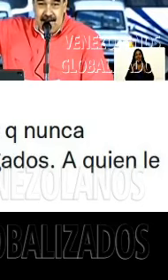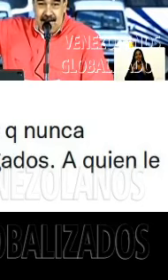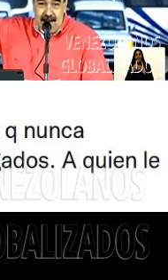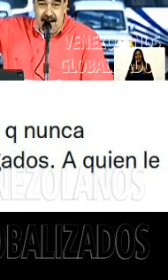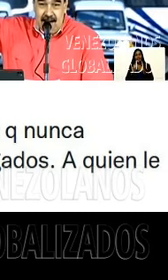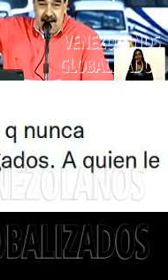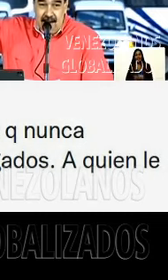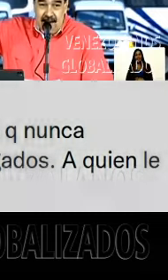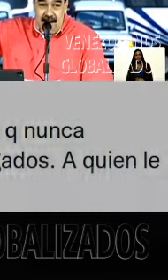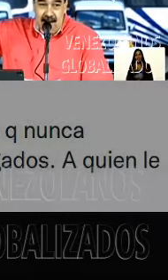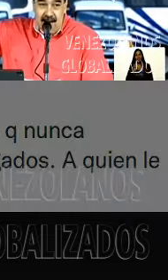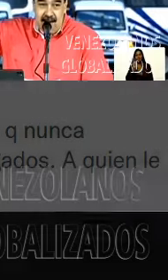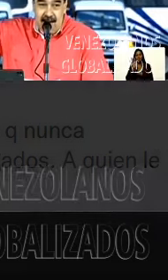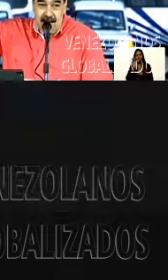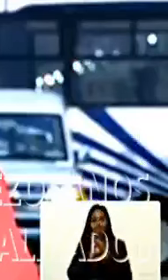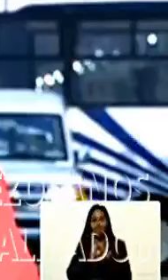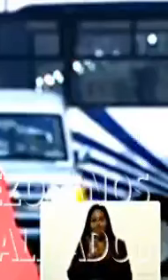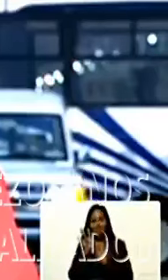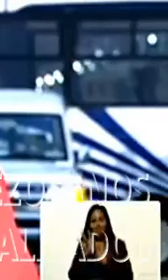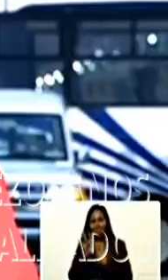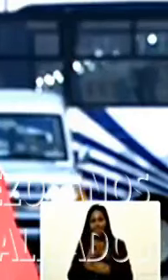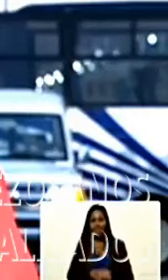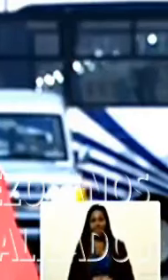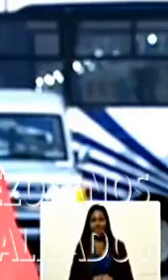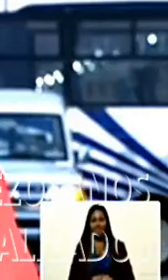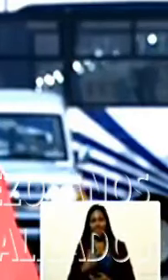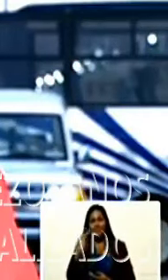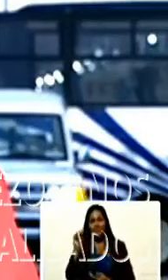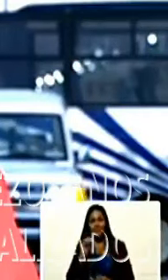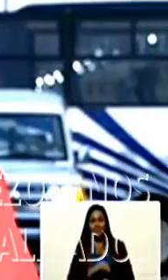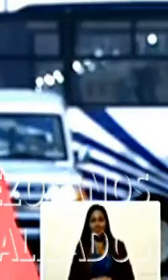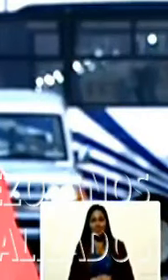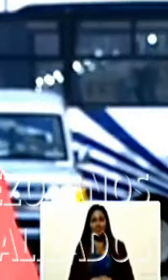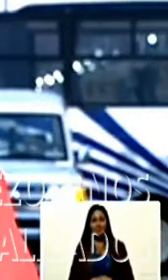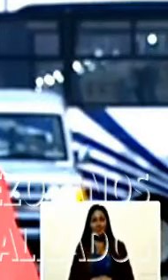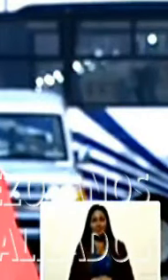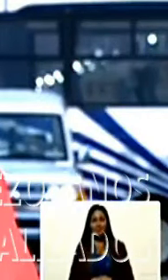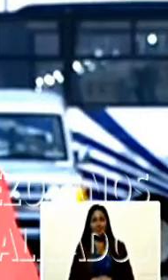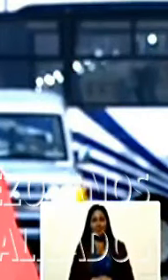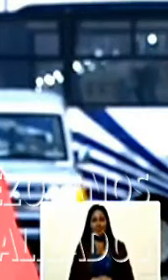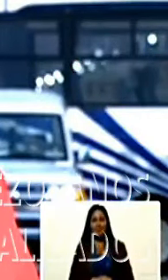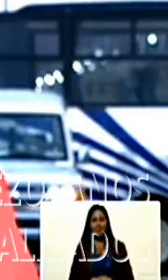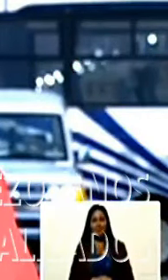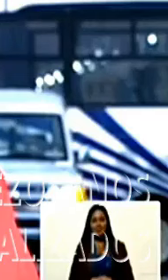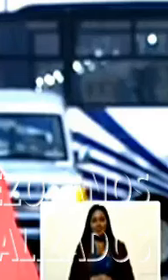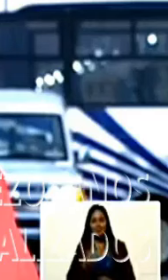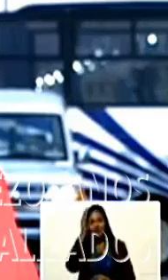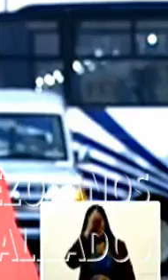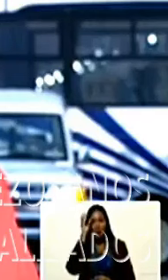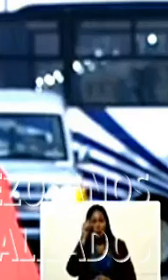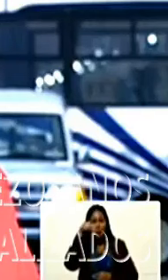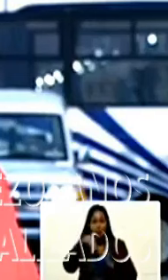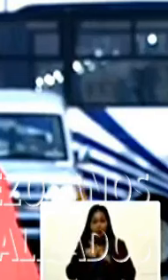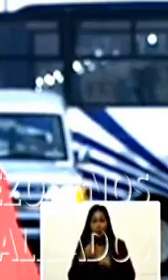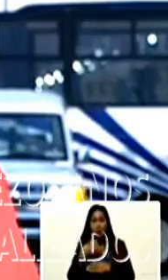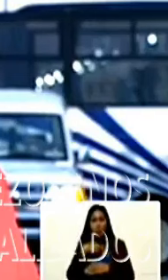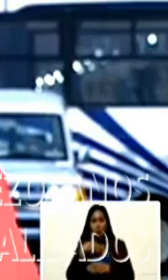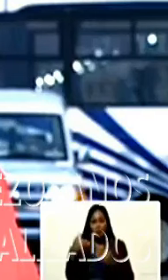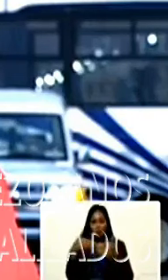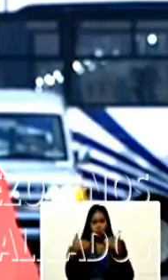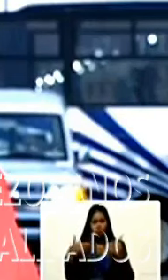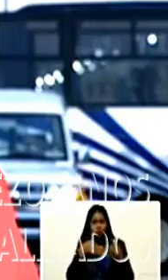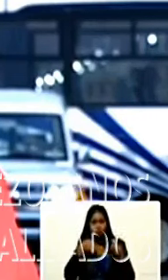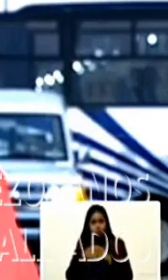Se va, se irá a la víbora de la mar. Capriles, por aquí tú no